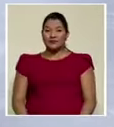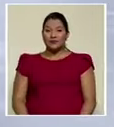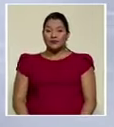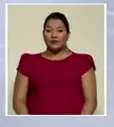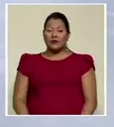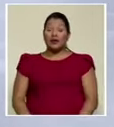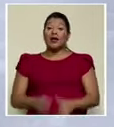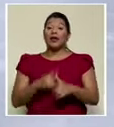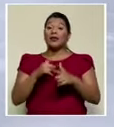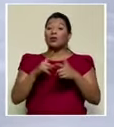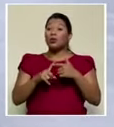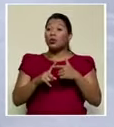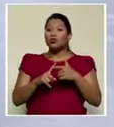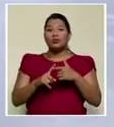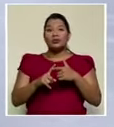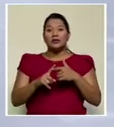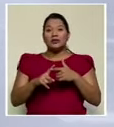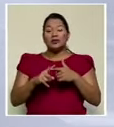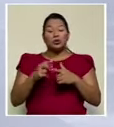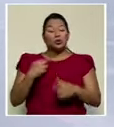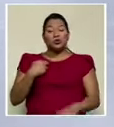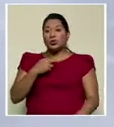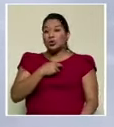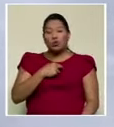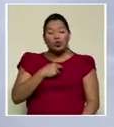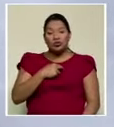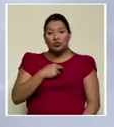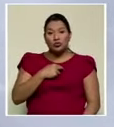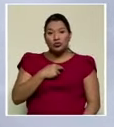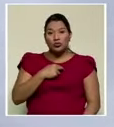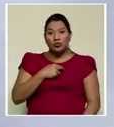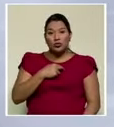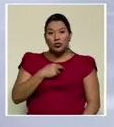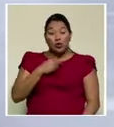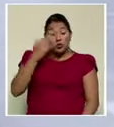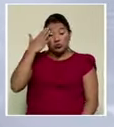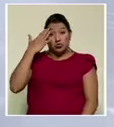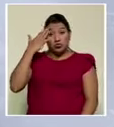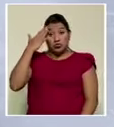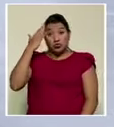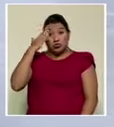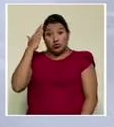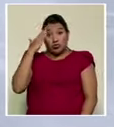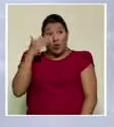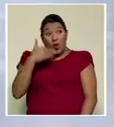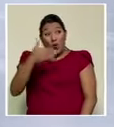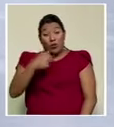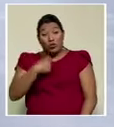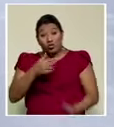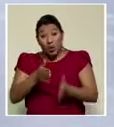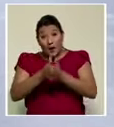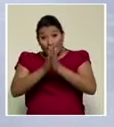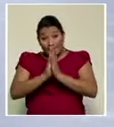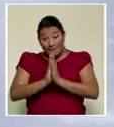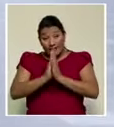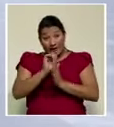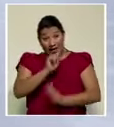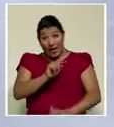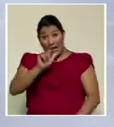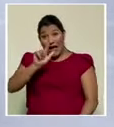De manera que no lo supimos nosotros, o sea, y por lo menos yo no lo supe en el momento que le pedí a Lupita